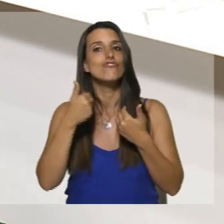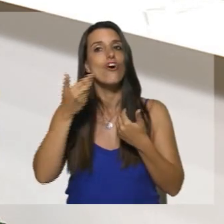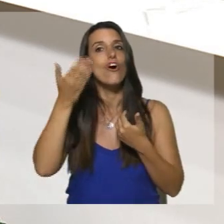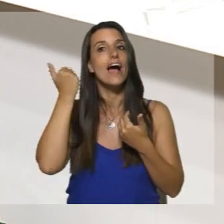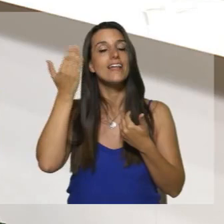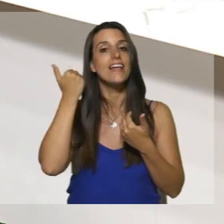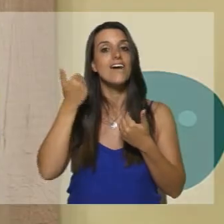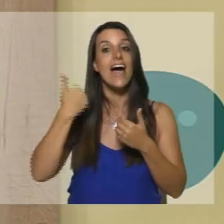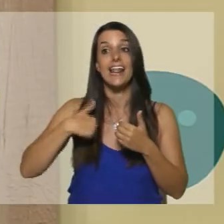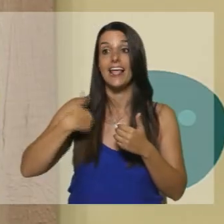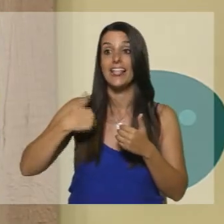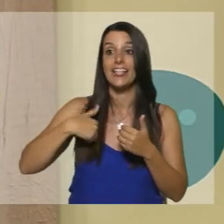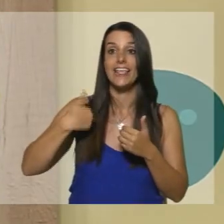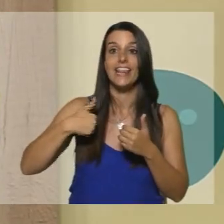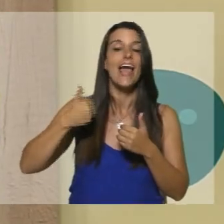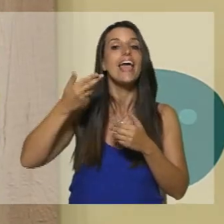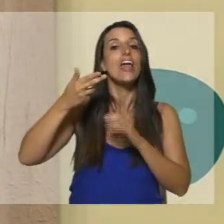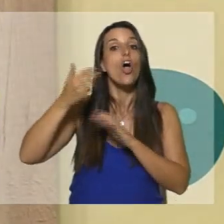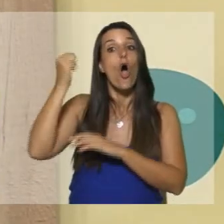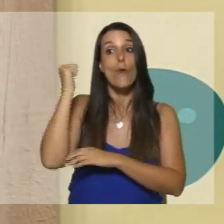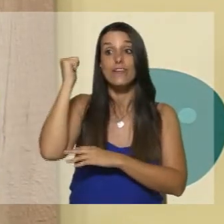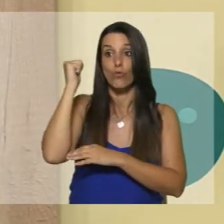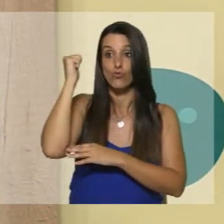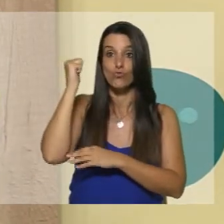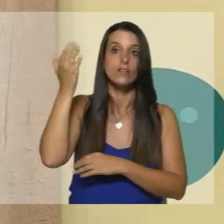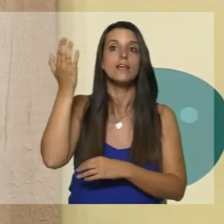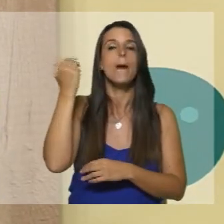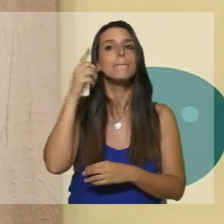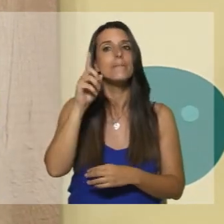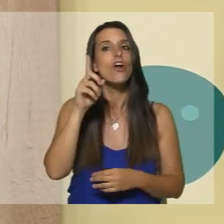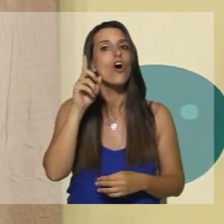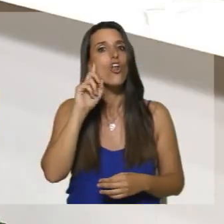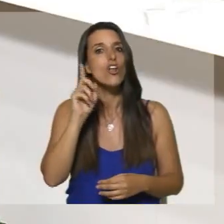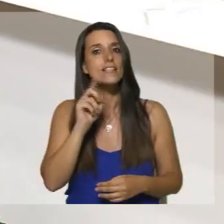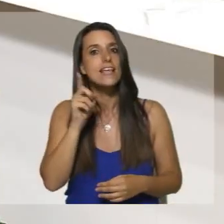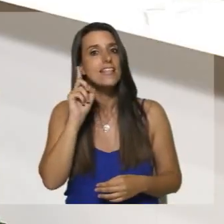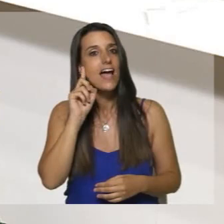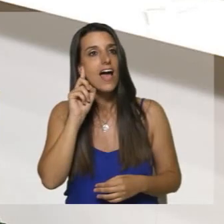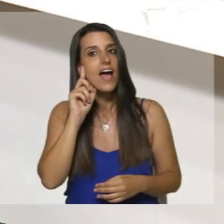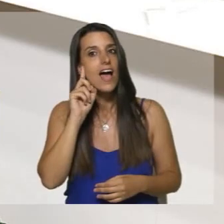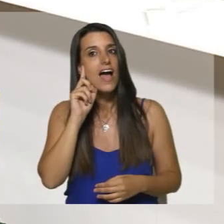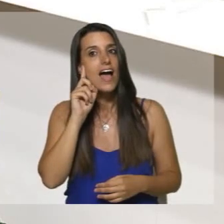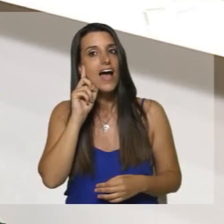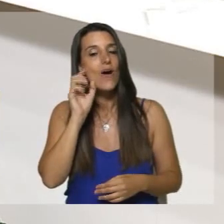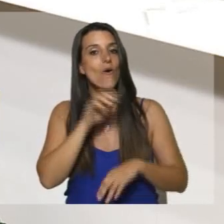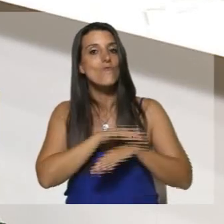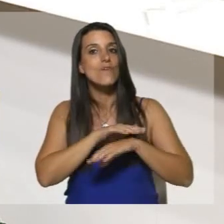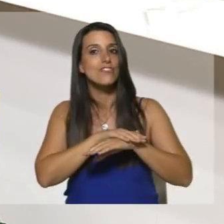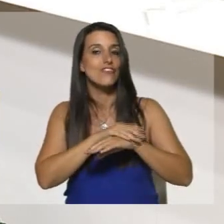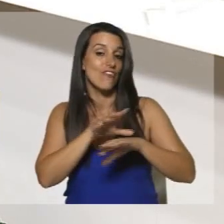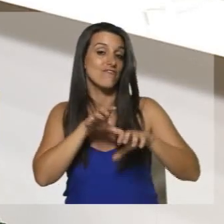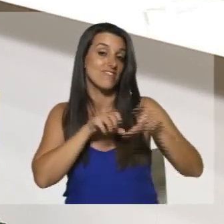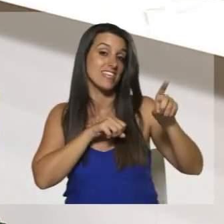en la Argentina, en Carlos Gardel, cuando un momento de mi vida, pero no sé si es esa. Debe de ser, seguramente. Un momento de mi vida en Argentina que,